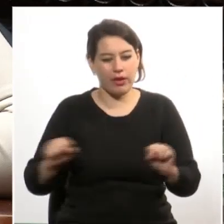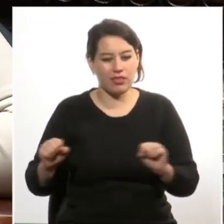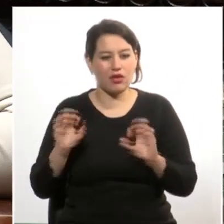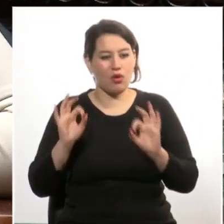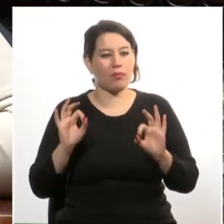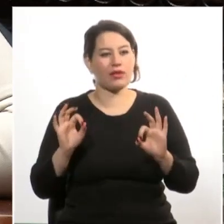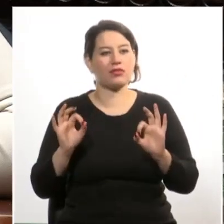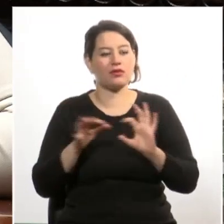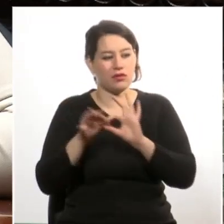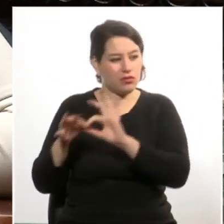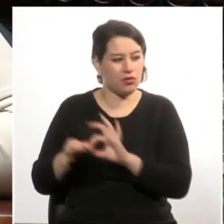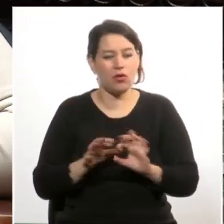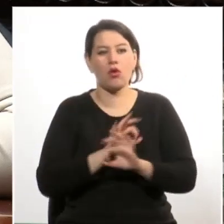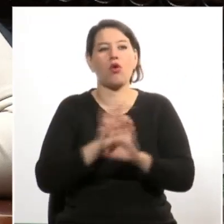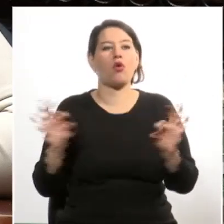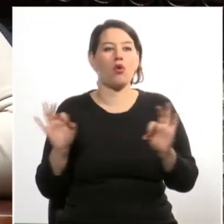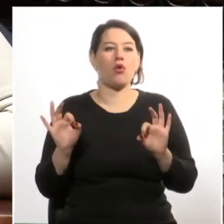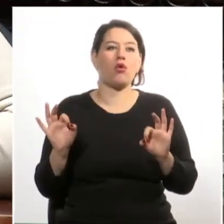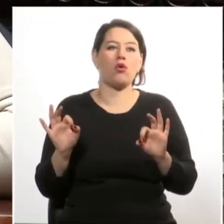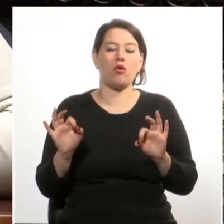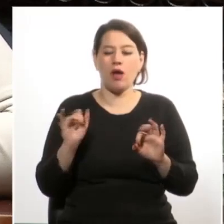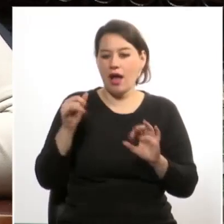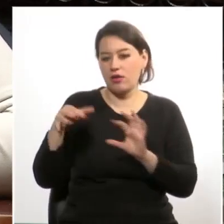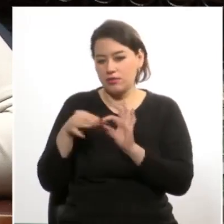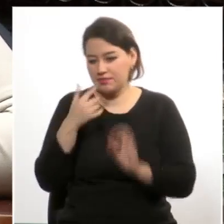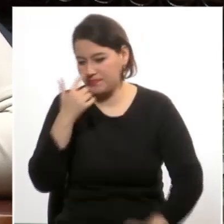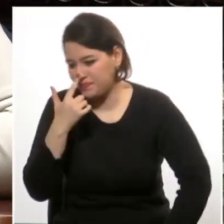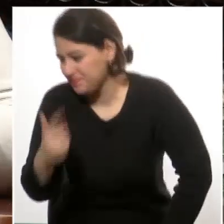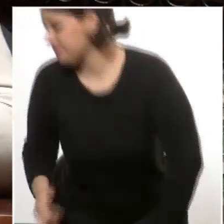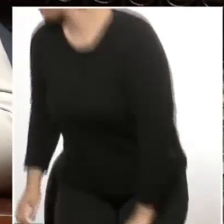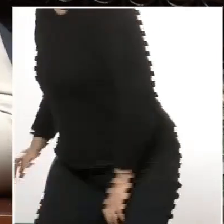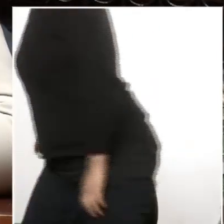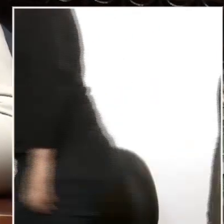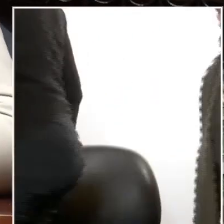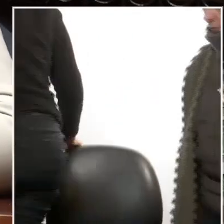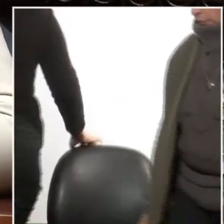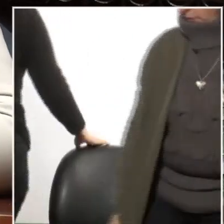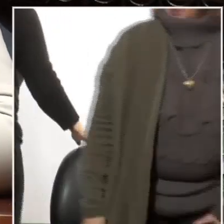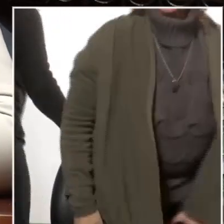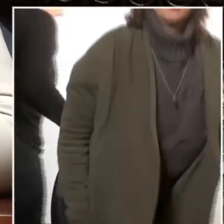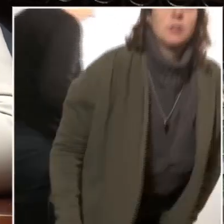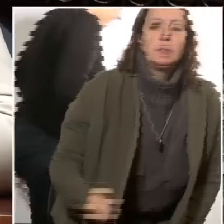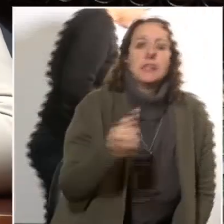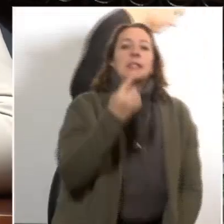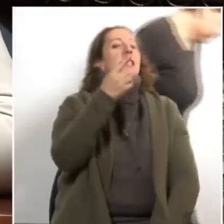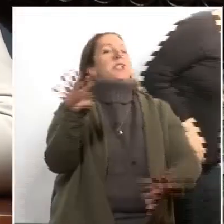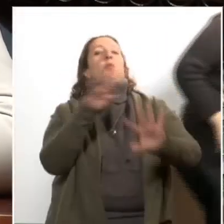totalmente ecuánimes o respondían a intereses. Un inolvidable 19 de diciembre